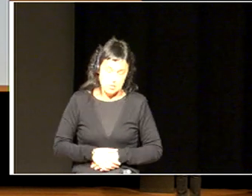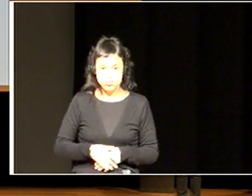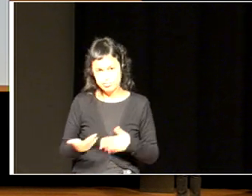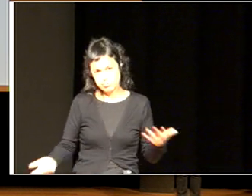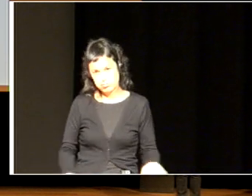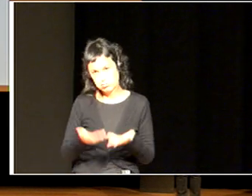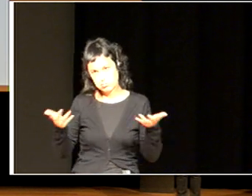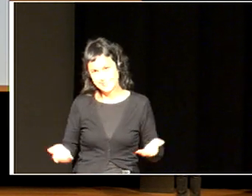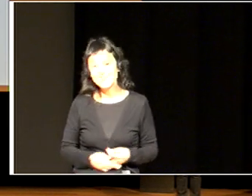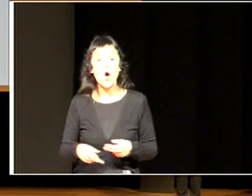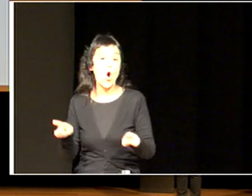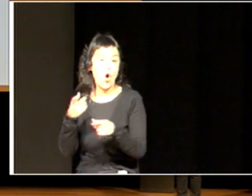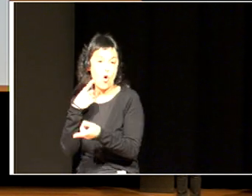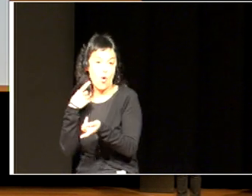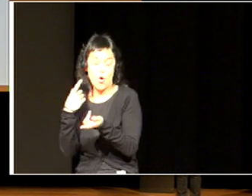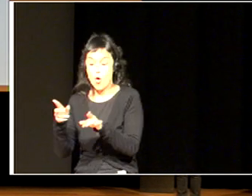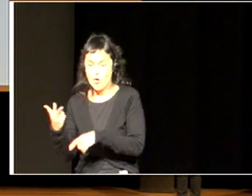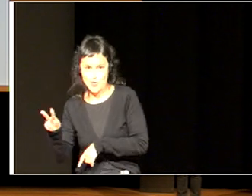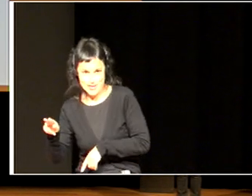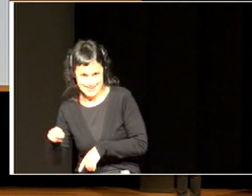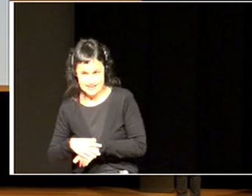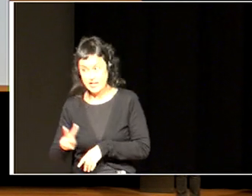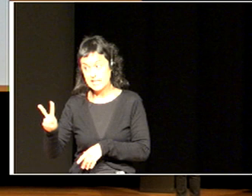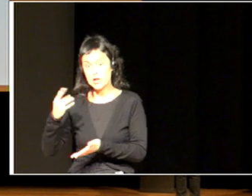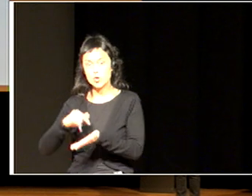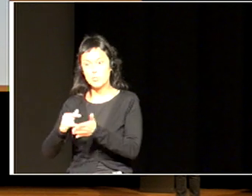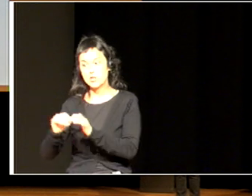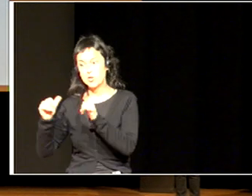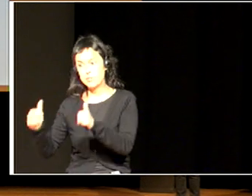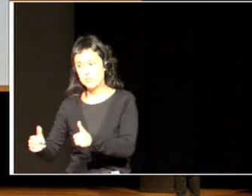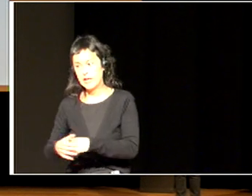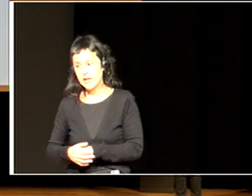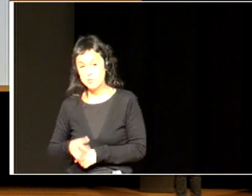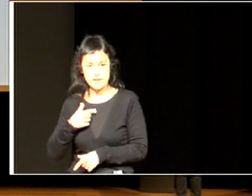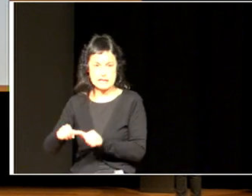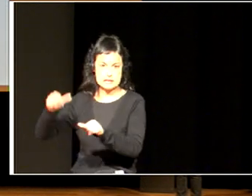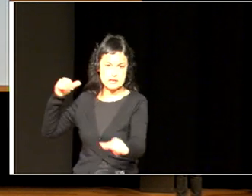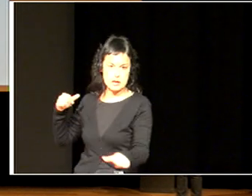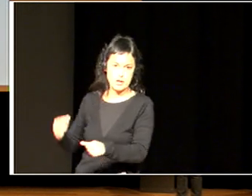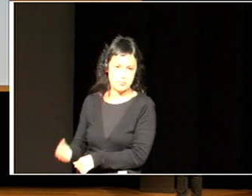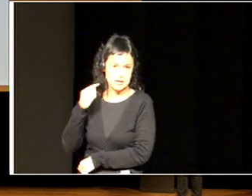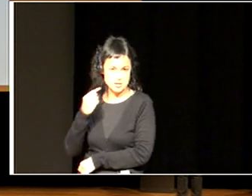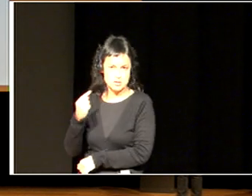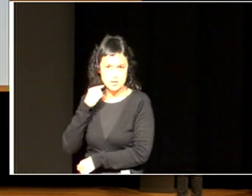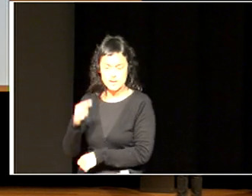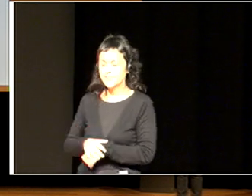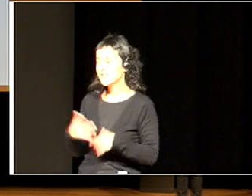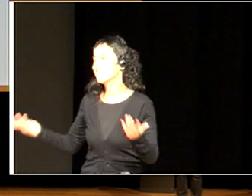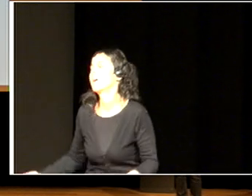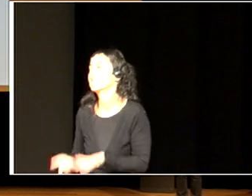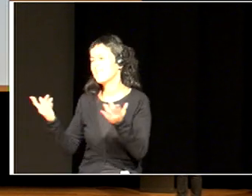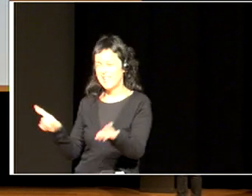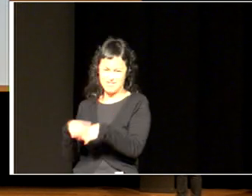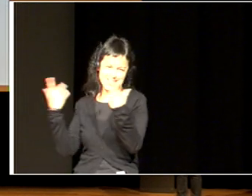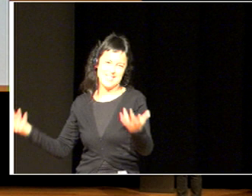animas a tu pareja para que empieces un segundo proyecto porque ya lleva que segundo tres o cuatro fracasados tú todavía no has empezado el tuyo pero no importa venga